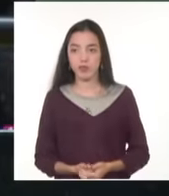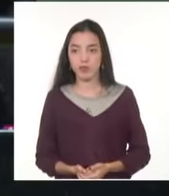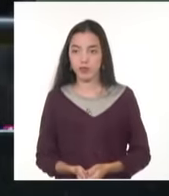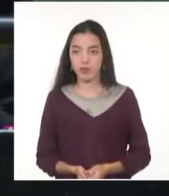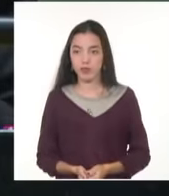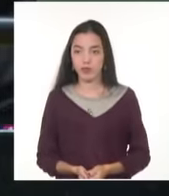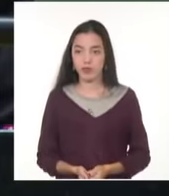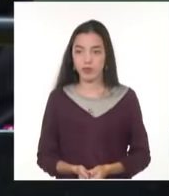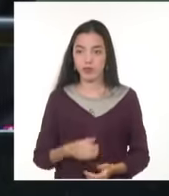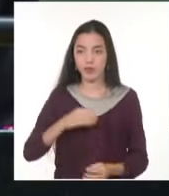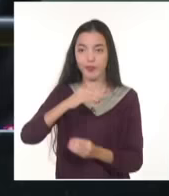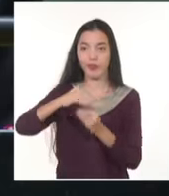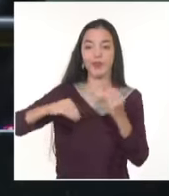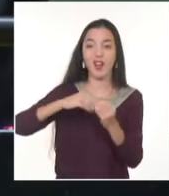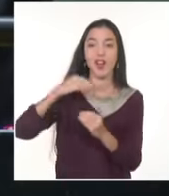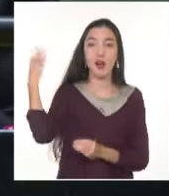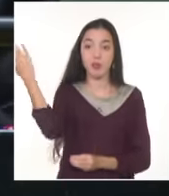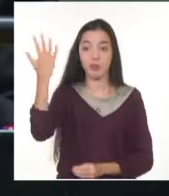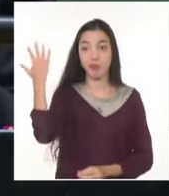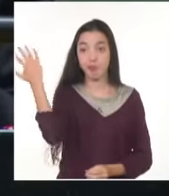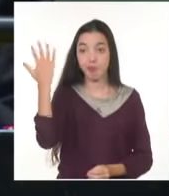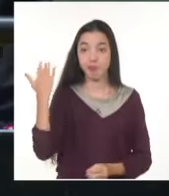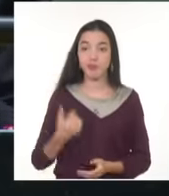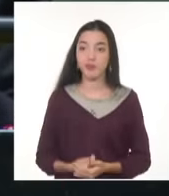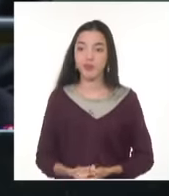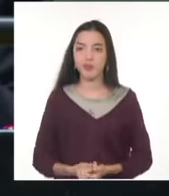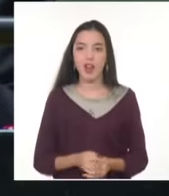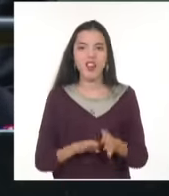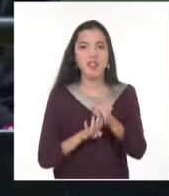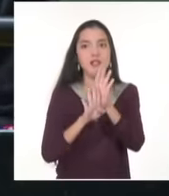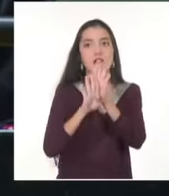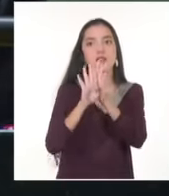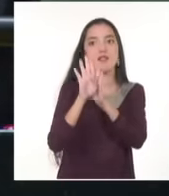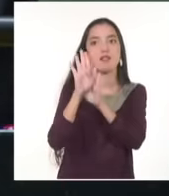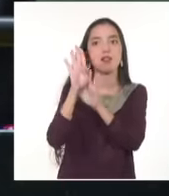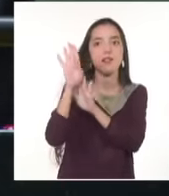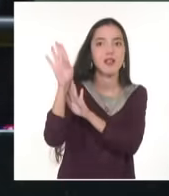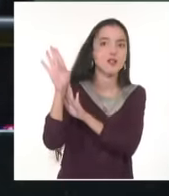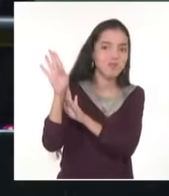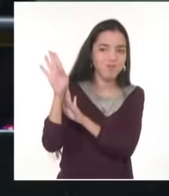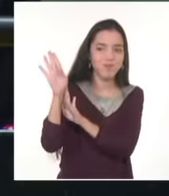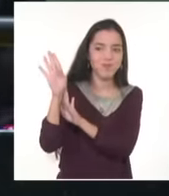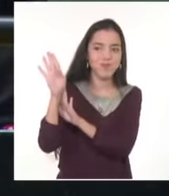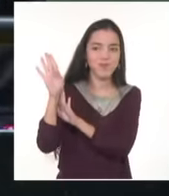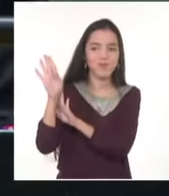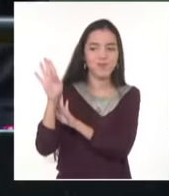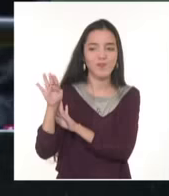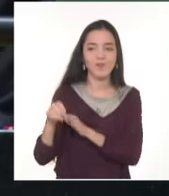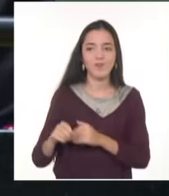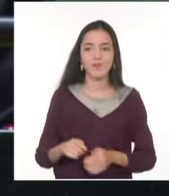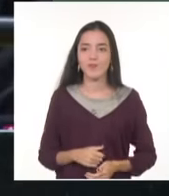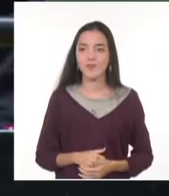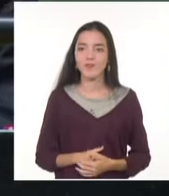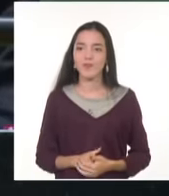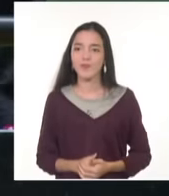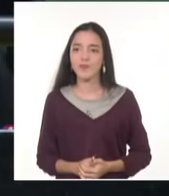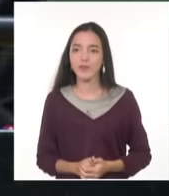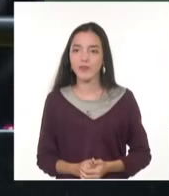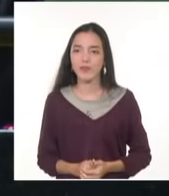El cambio climático avanza de modo inexorable. Es un